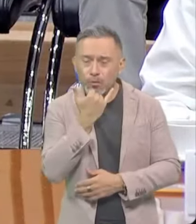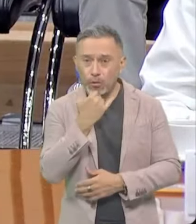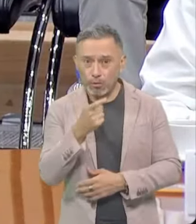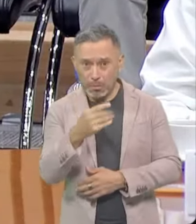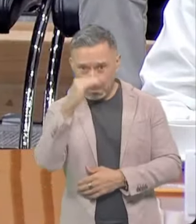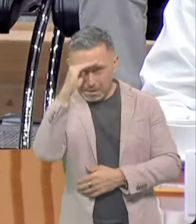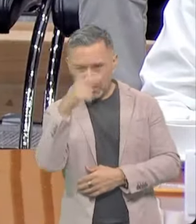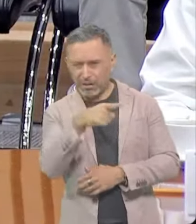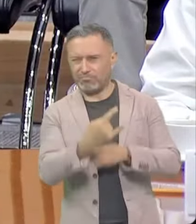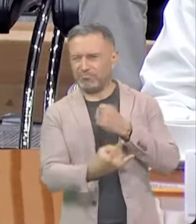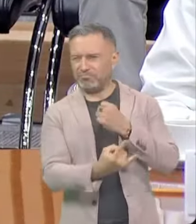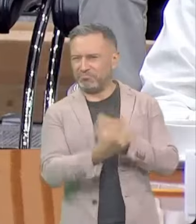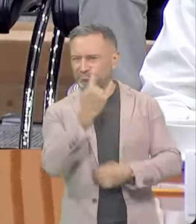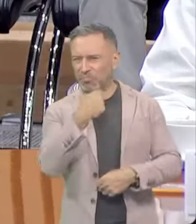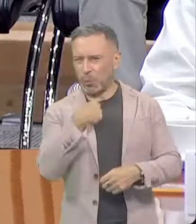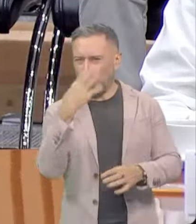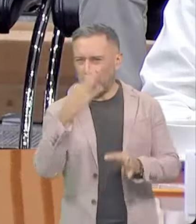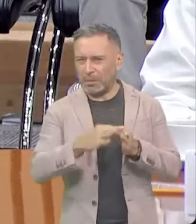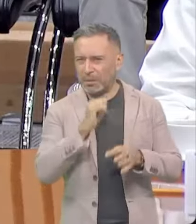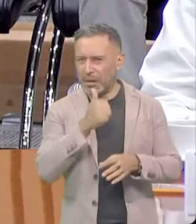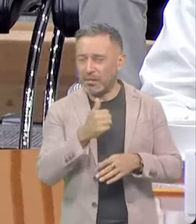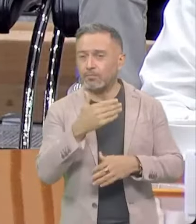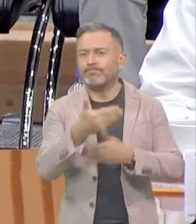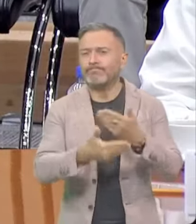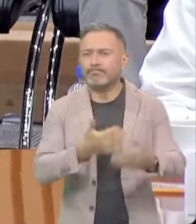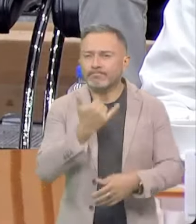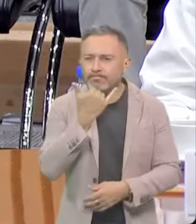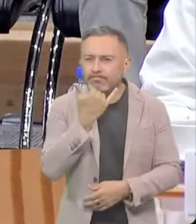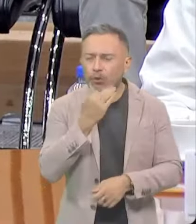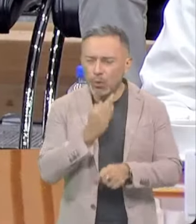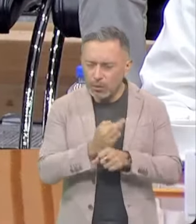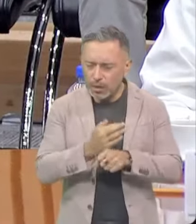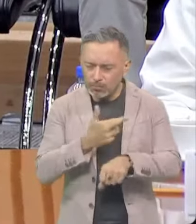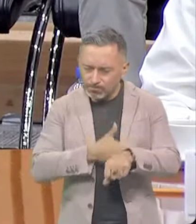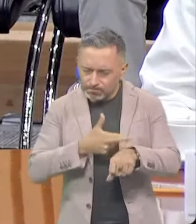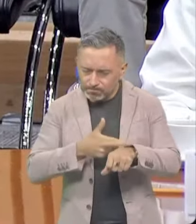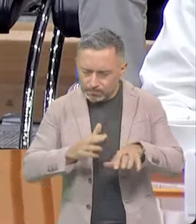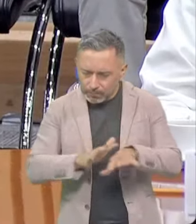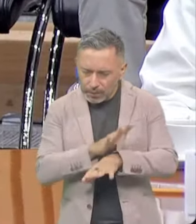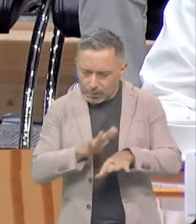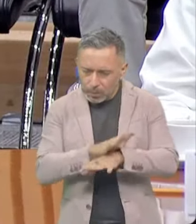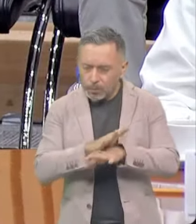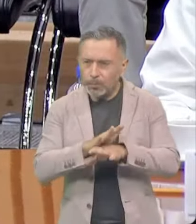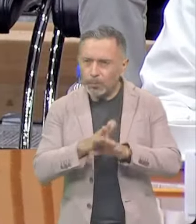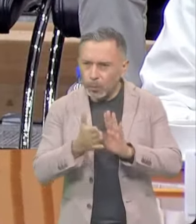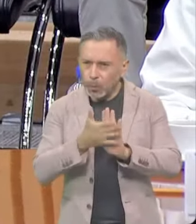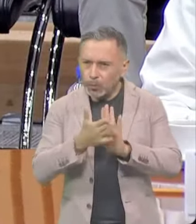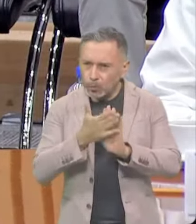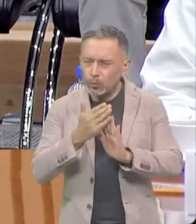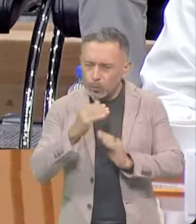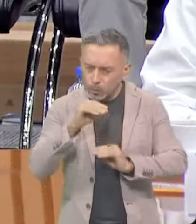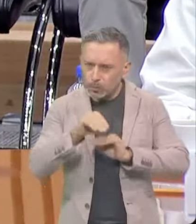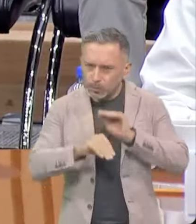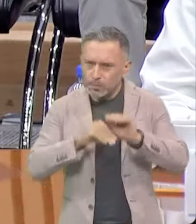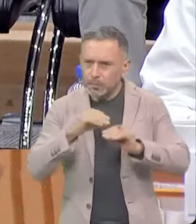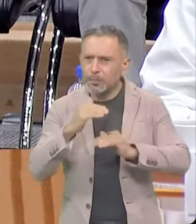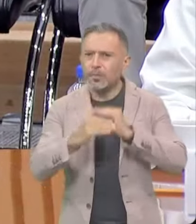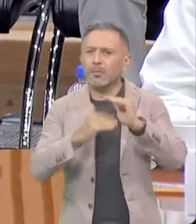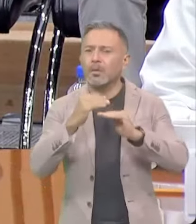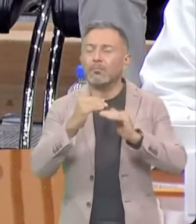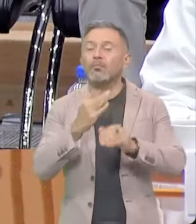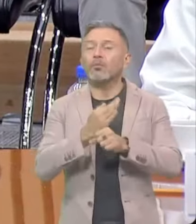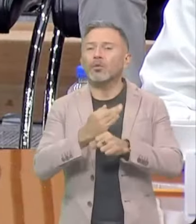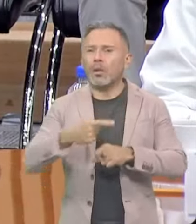cumplimos estamos en el camino y en la senda de la reconstrucción y lo vamos a hacer Tenemos que entrar en un estado de